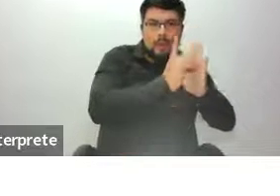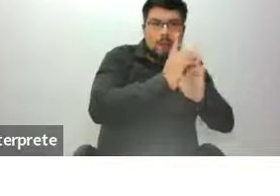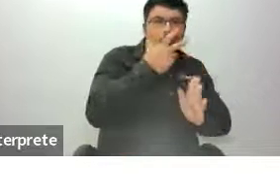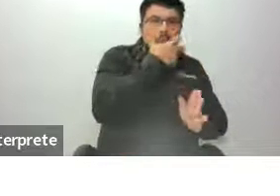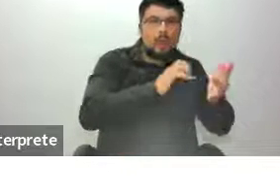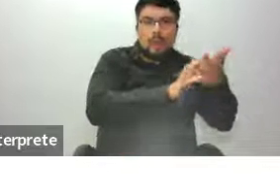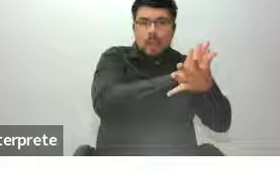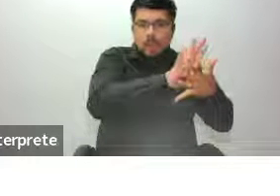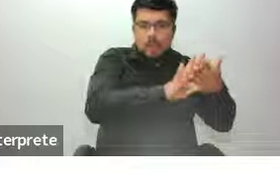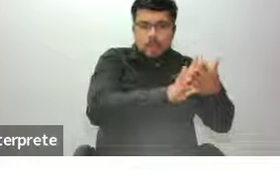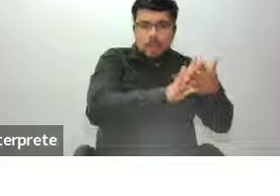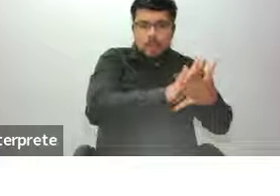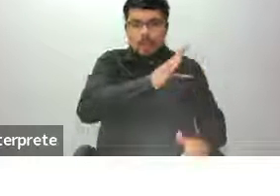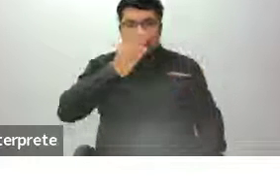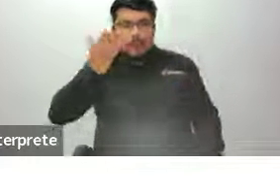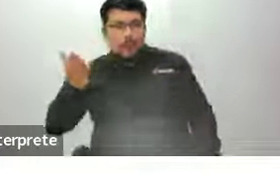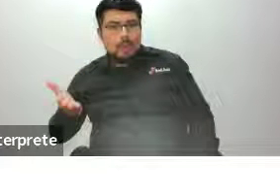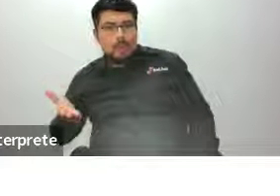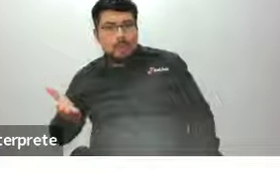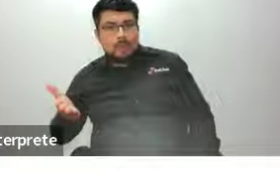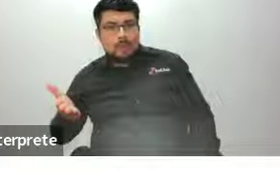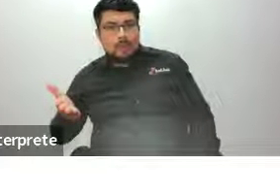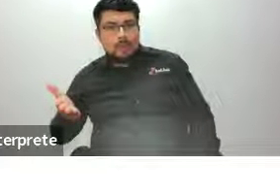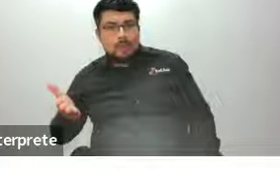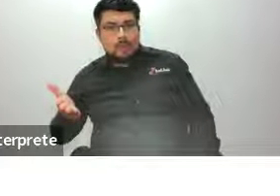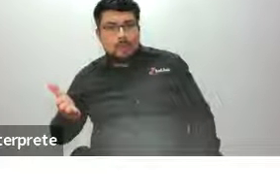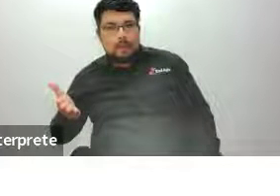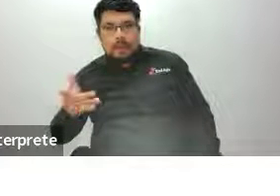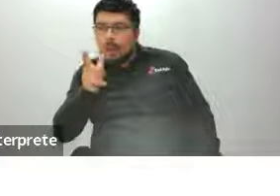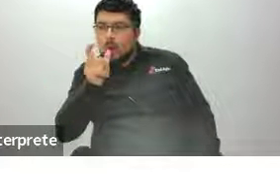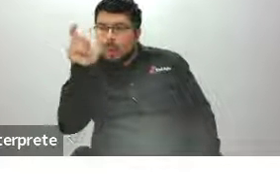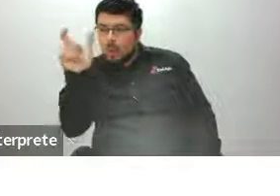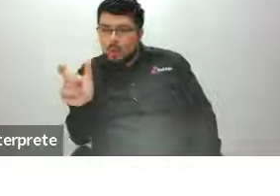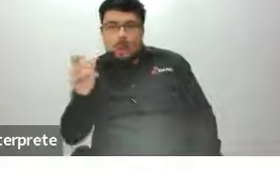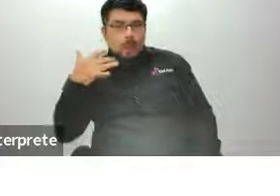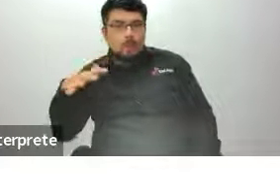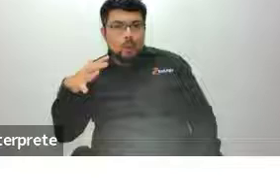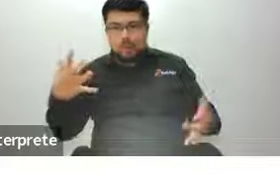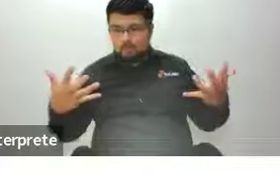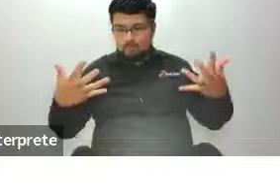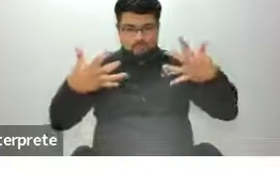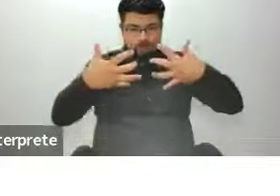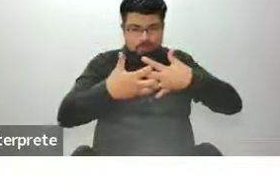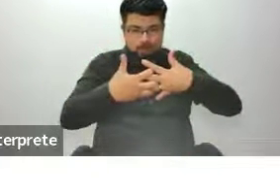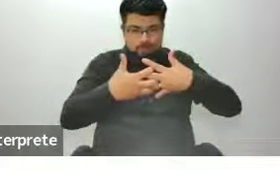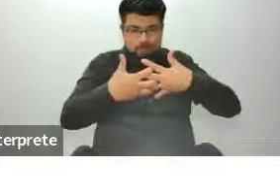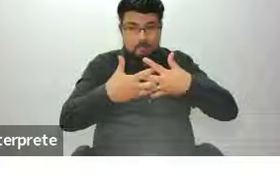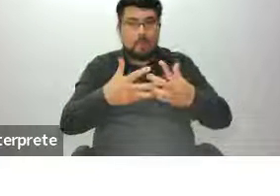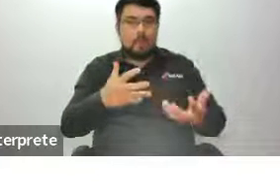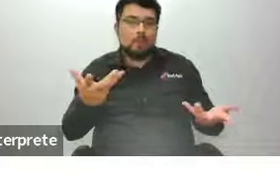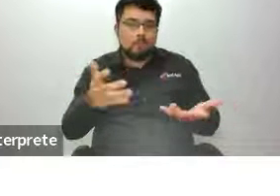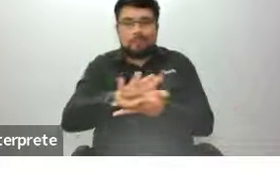cómo éstas se relacionan con concepciones importantes, ¿no? Como comunicación,